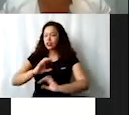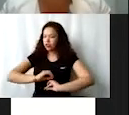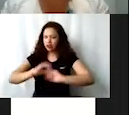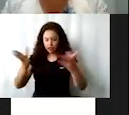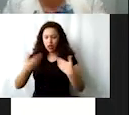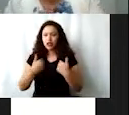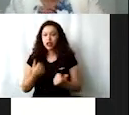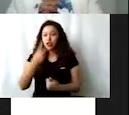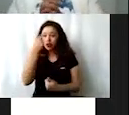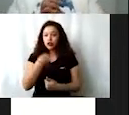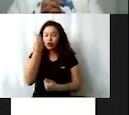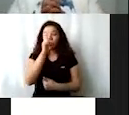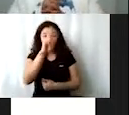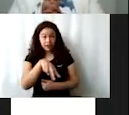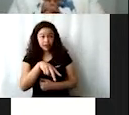horas, ¿verdad?